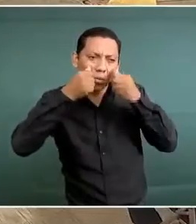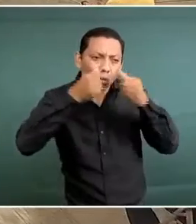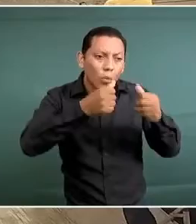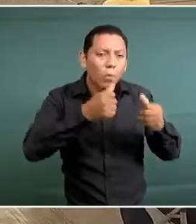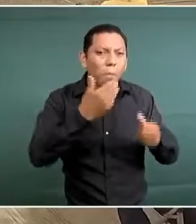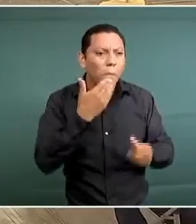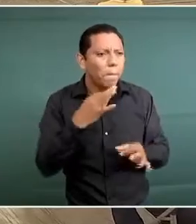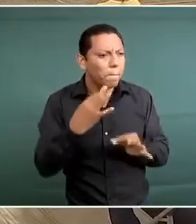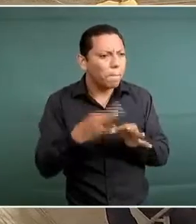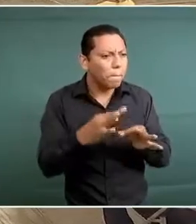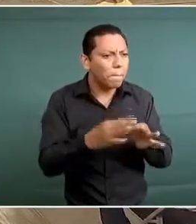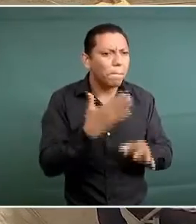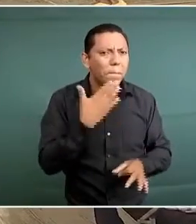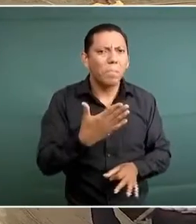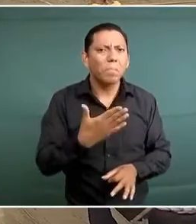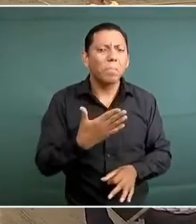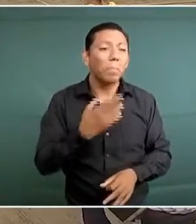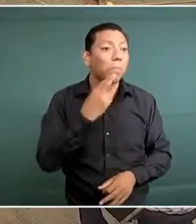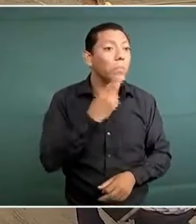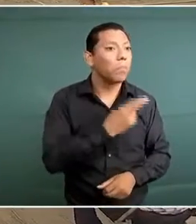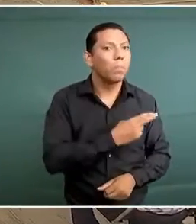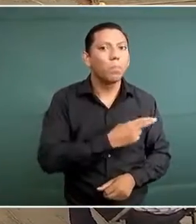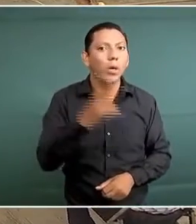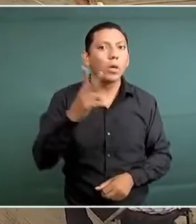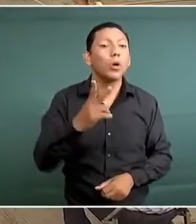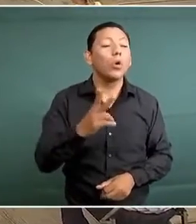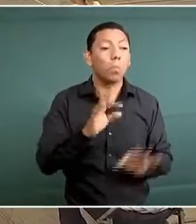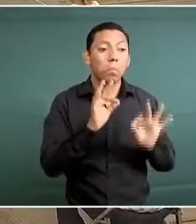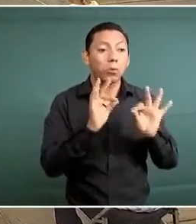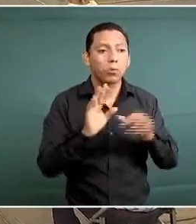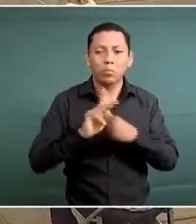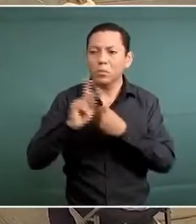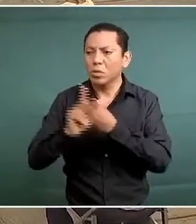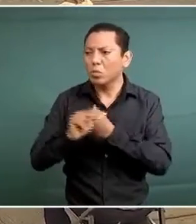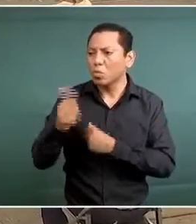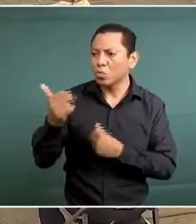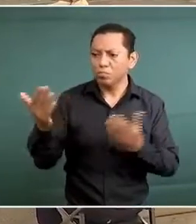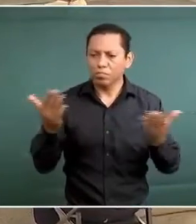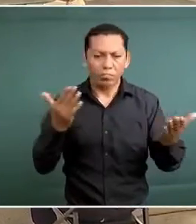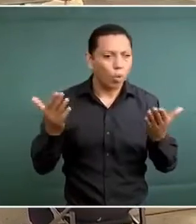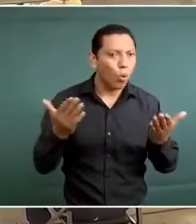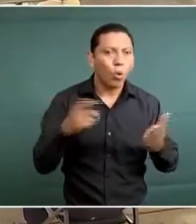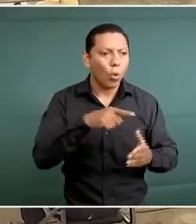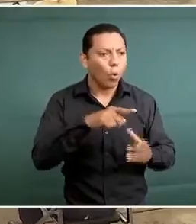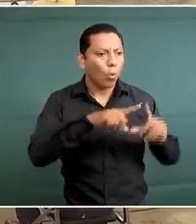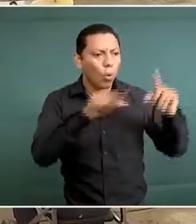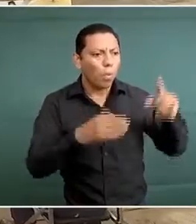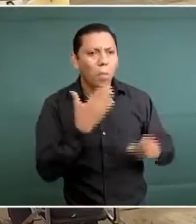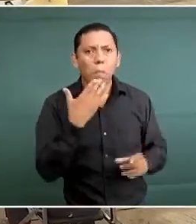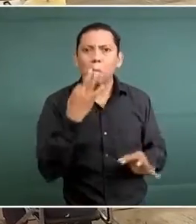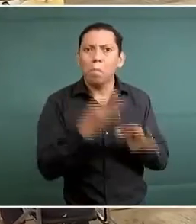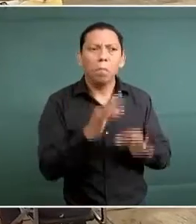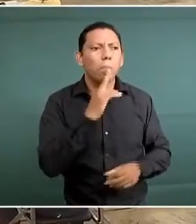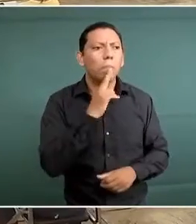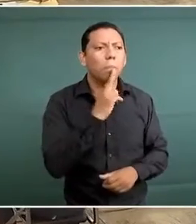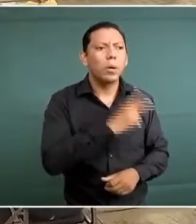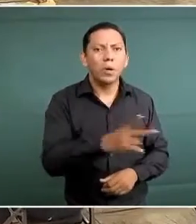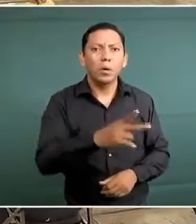desde luego mucho mejor que en otros países, en México.